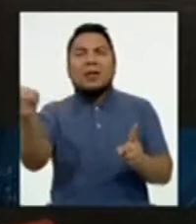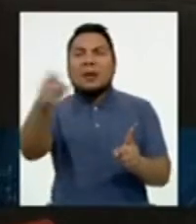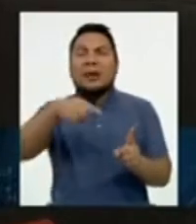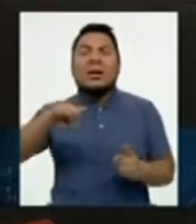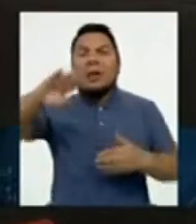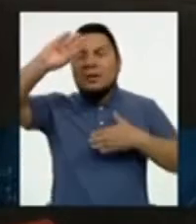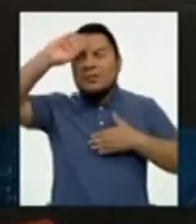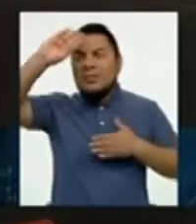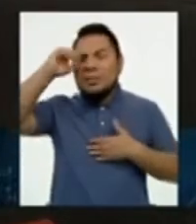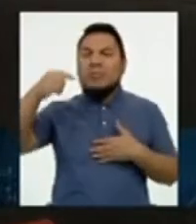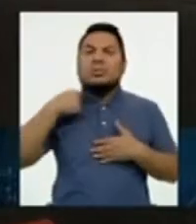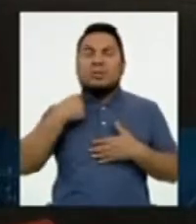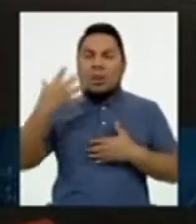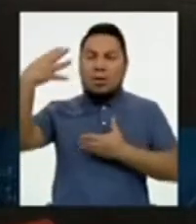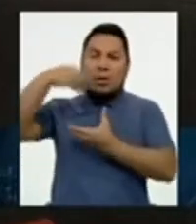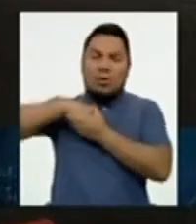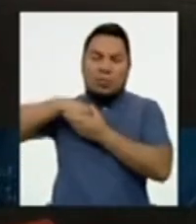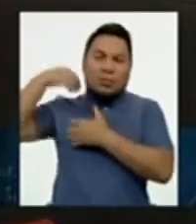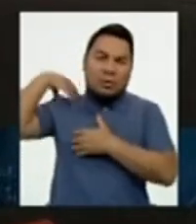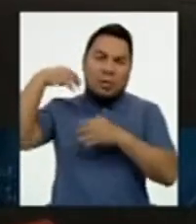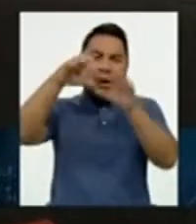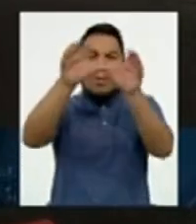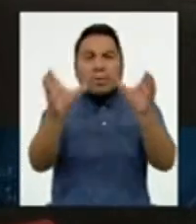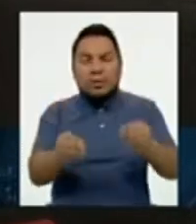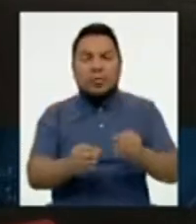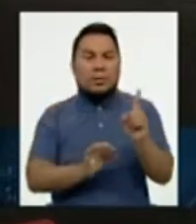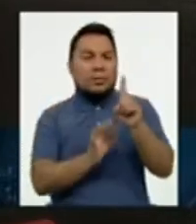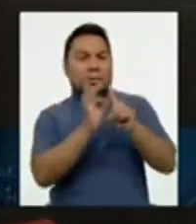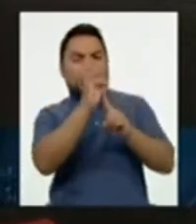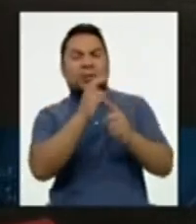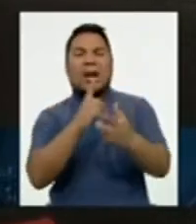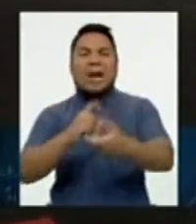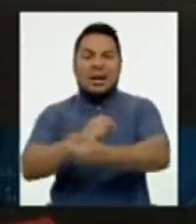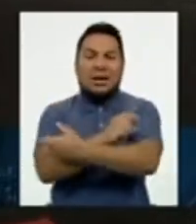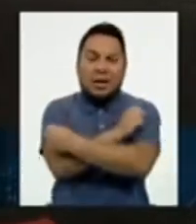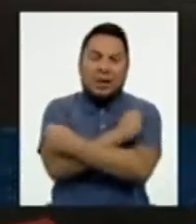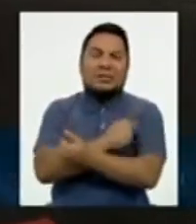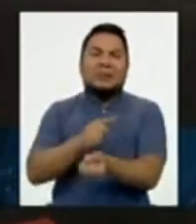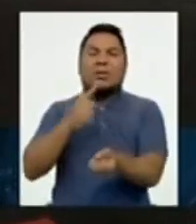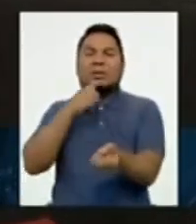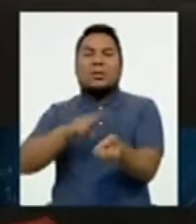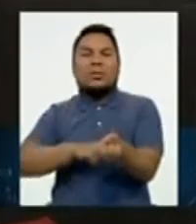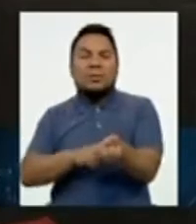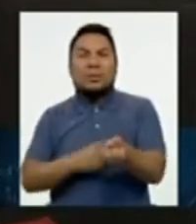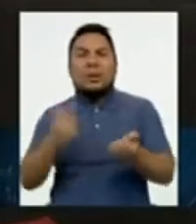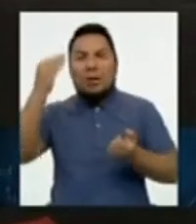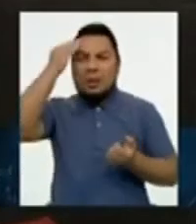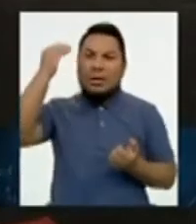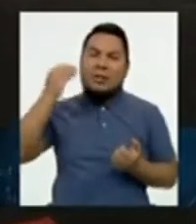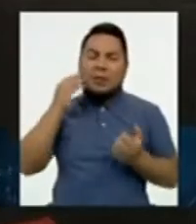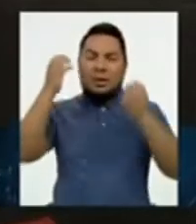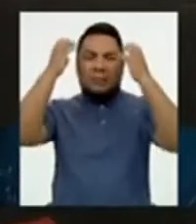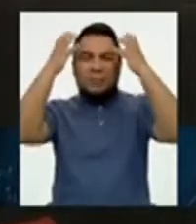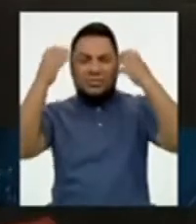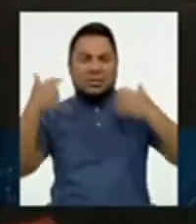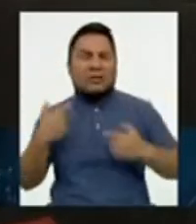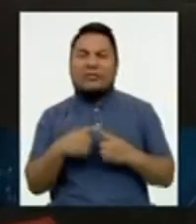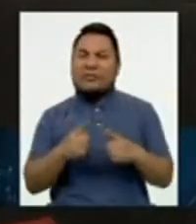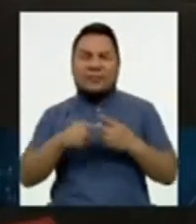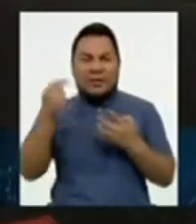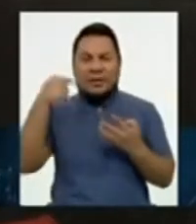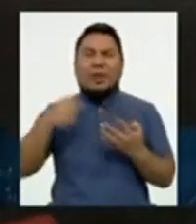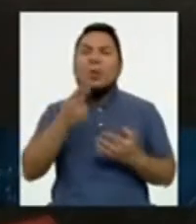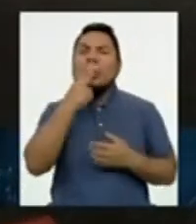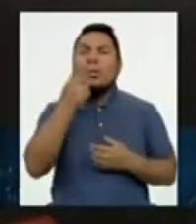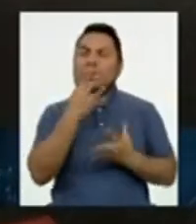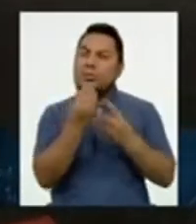enfermedades crónicas como el cáncer, la presión alta, la diabetes, las enfermedades cerebrovasculares.